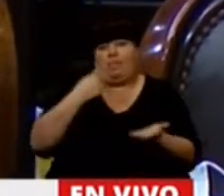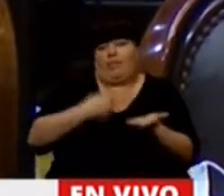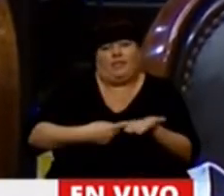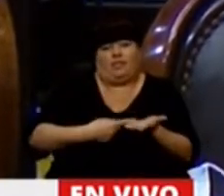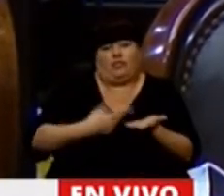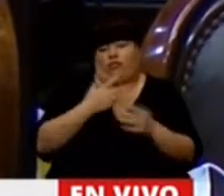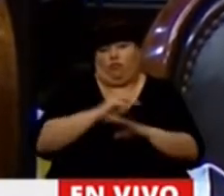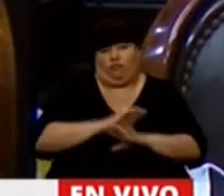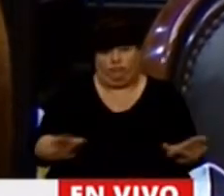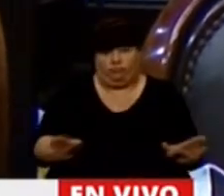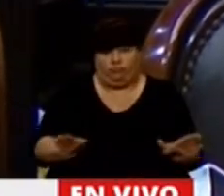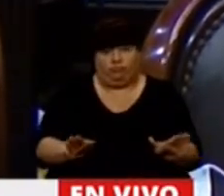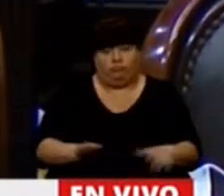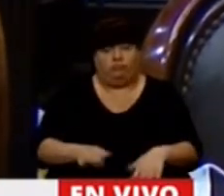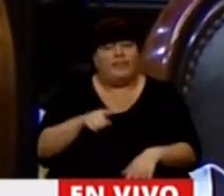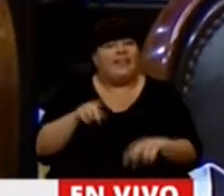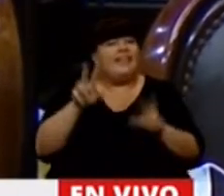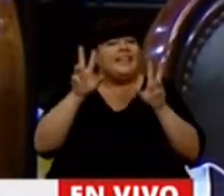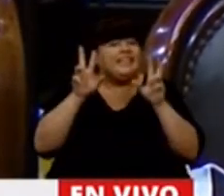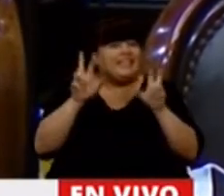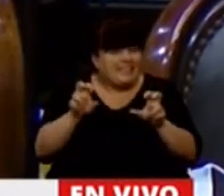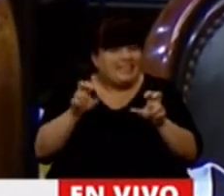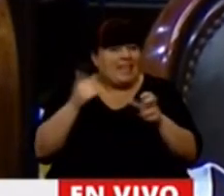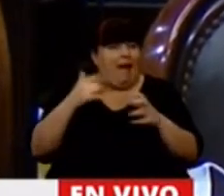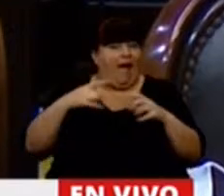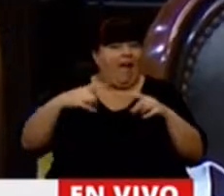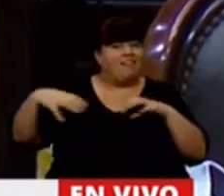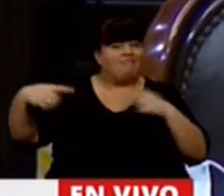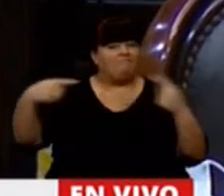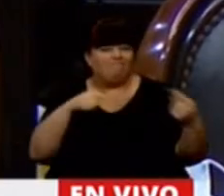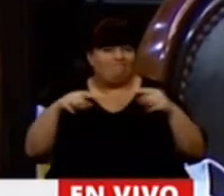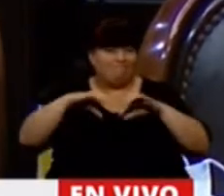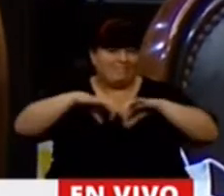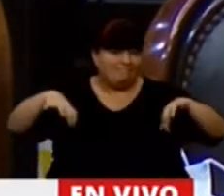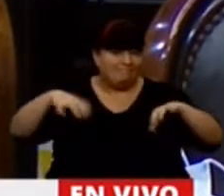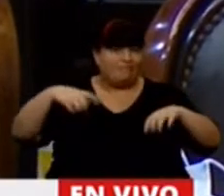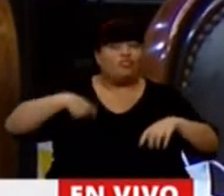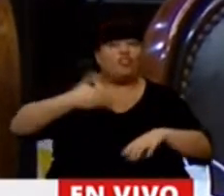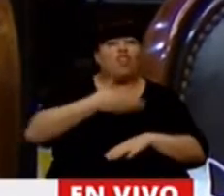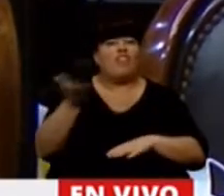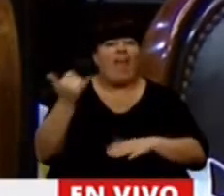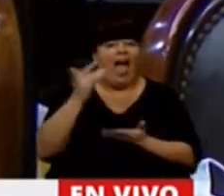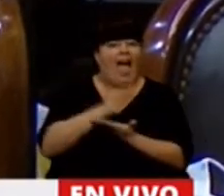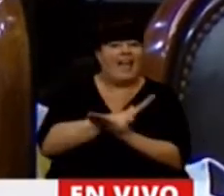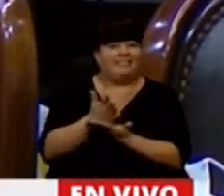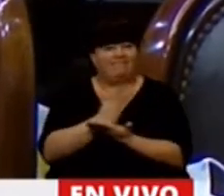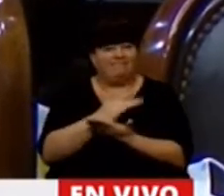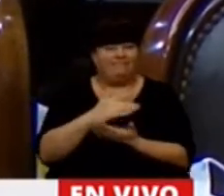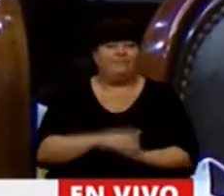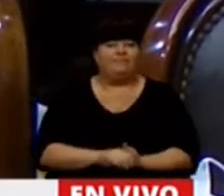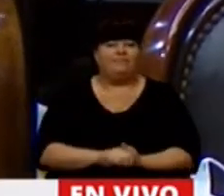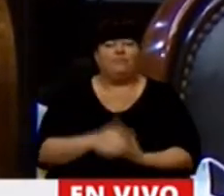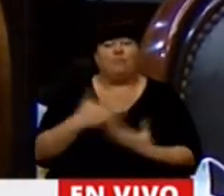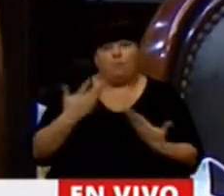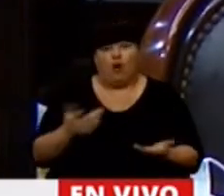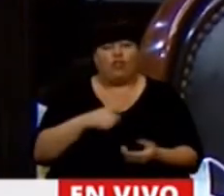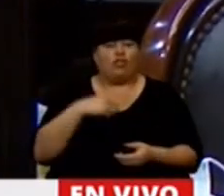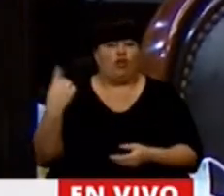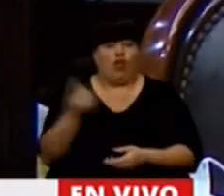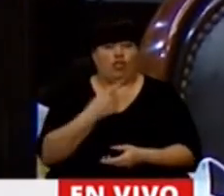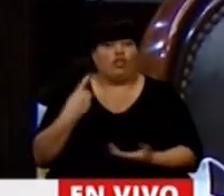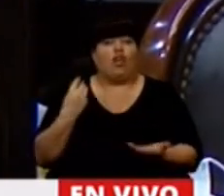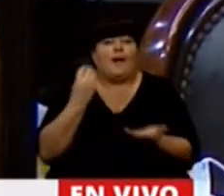embarazo. Un tema que genera divisiones en la sociedad y, por ende, como nosotros